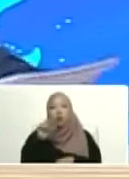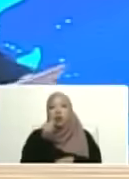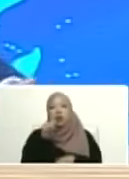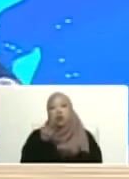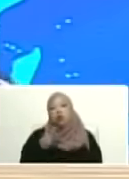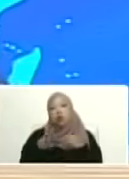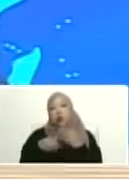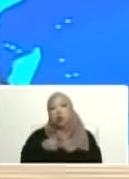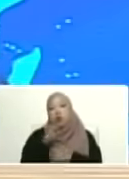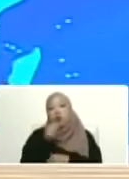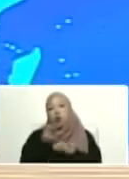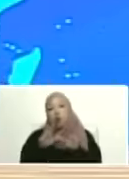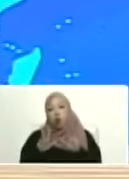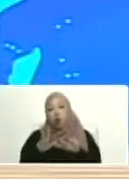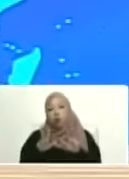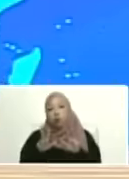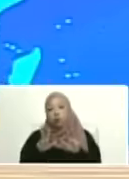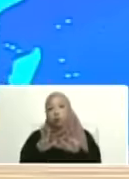17 y 18,